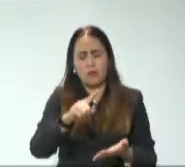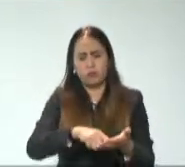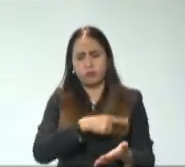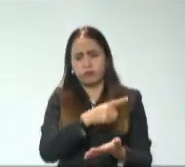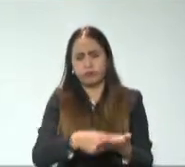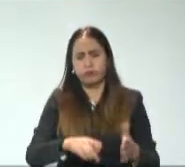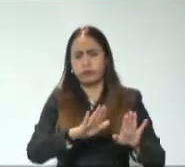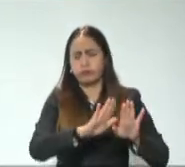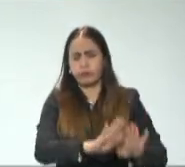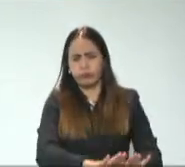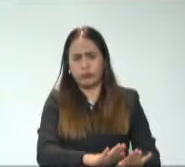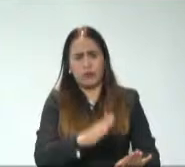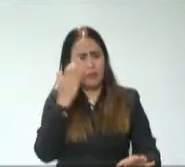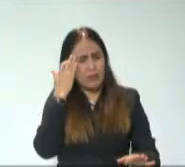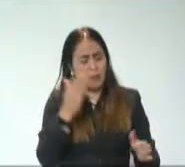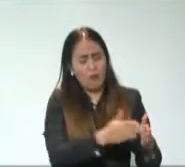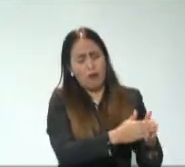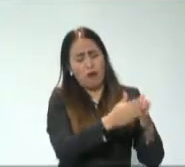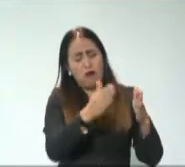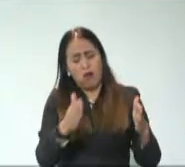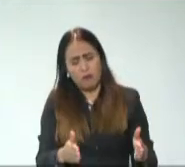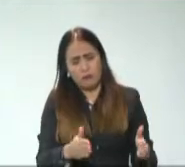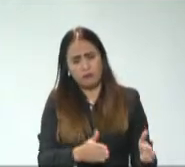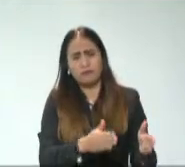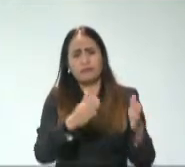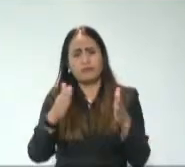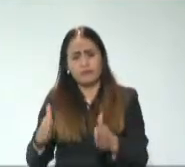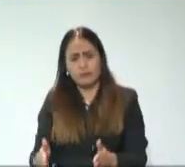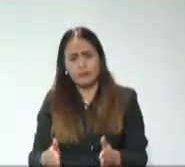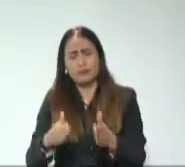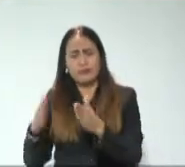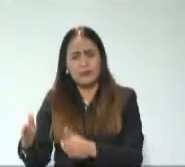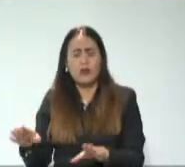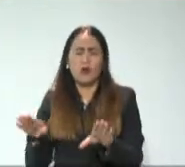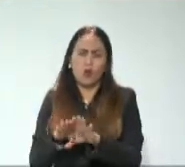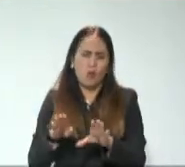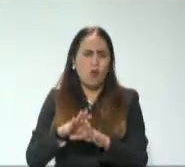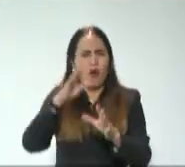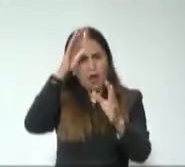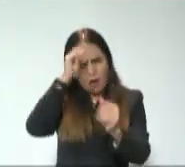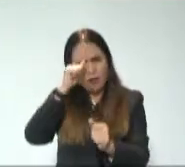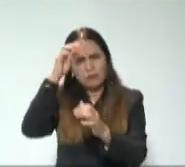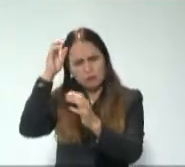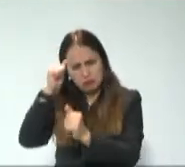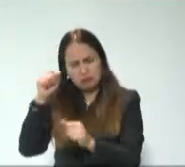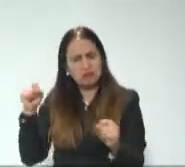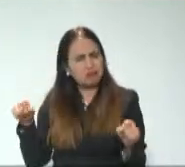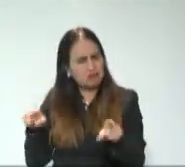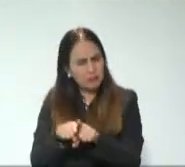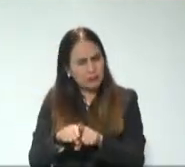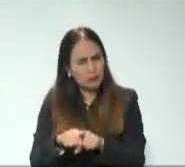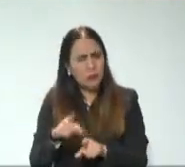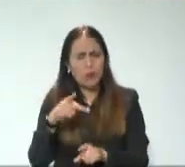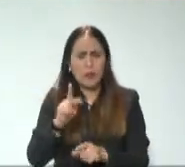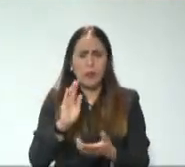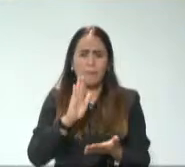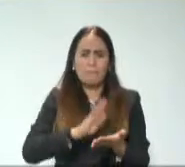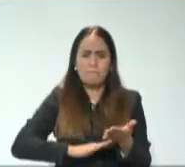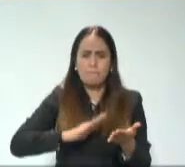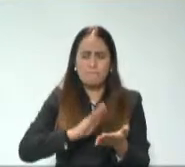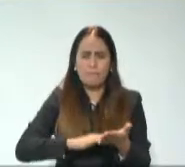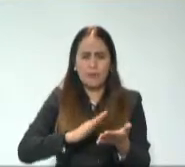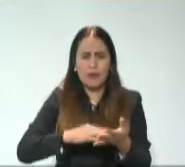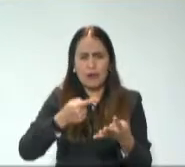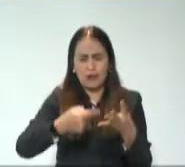fue ampliada en múltiples ocasiones a través de distintos acuerdos sin embargo por oficio del 10 de